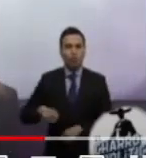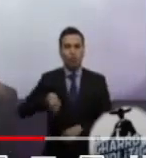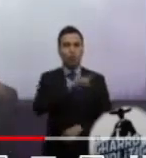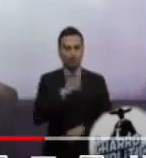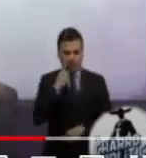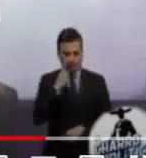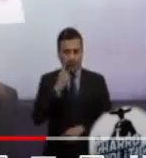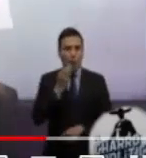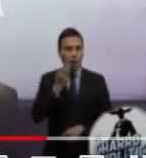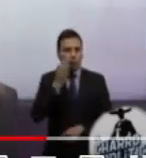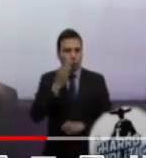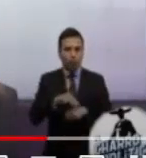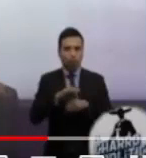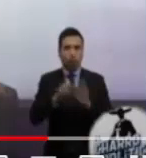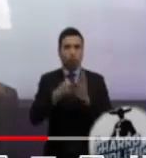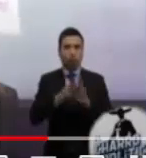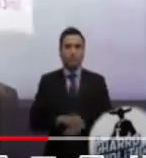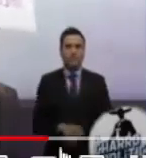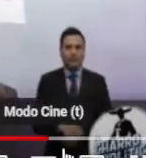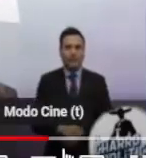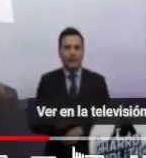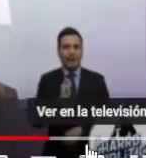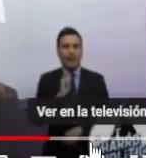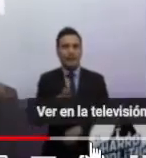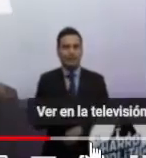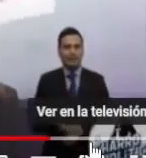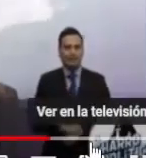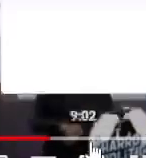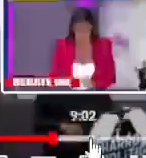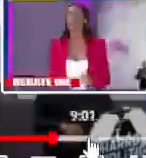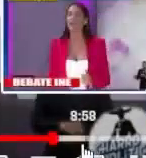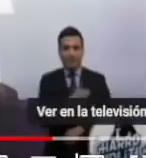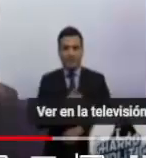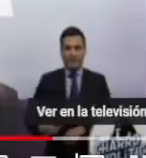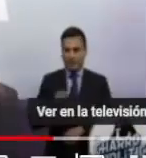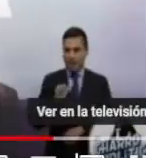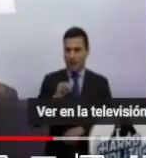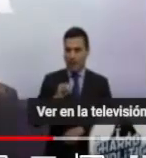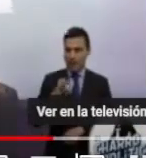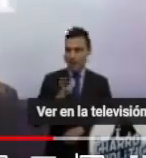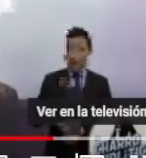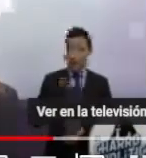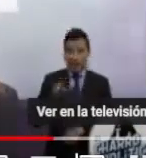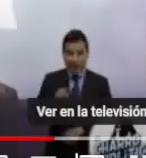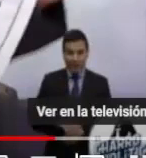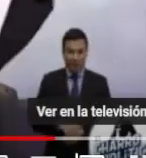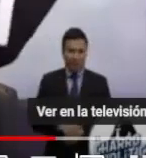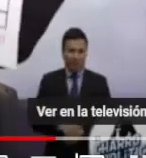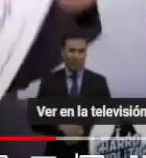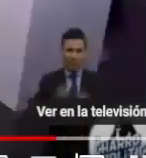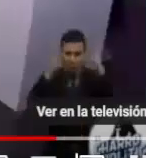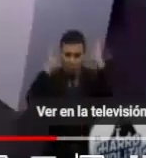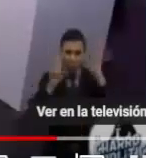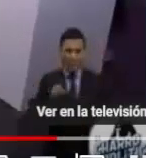datos. Ustedes lo que van a ver es asignatura por asignatura cómo el señor López Obrador es el mismo burro que estuvo en la UNAM. Están